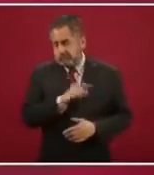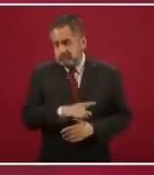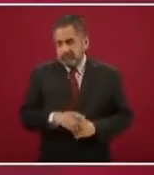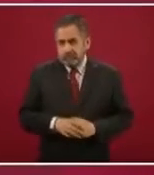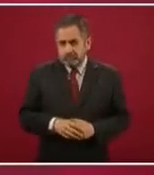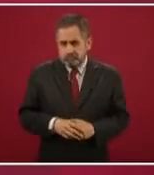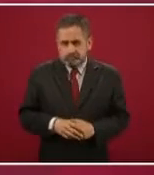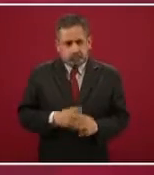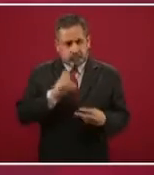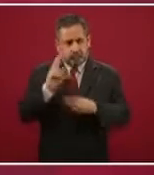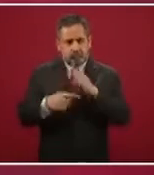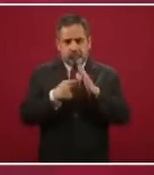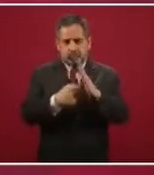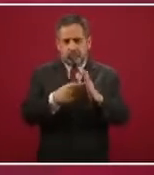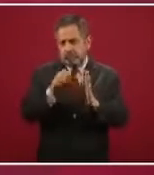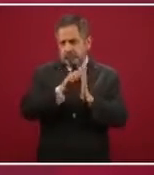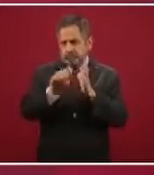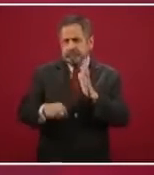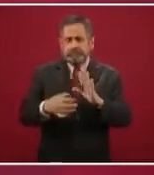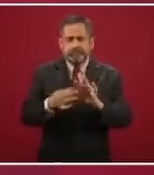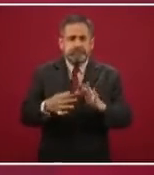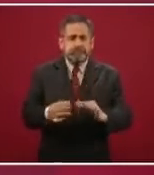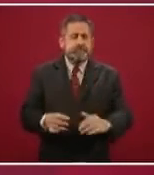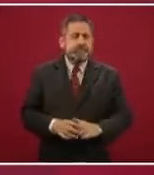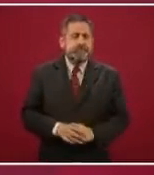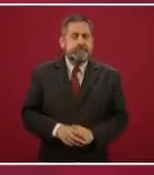Les voy a poner un ejemplo.